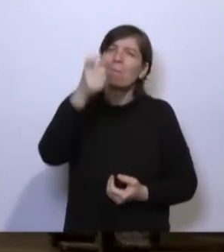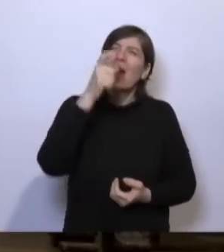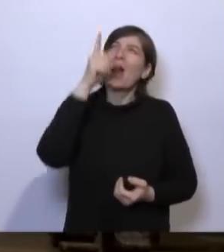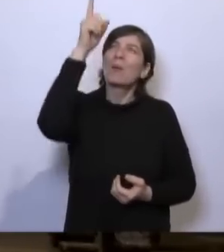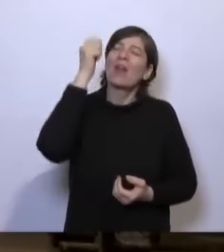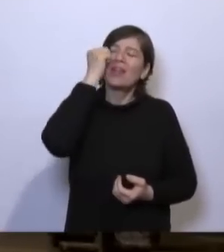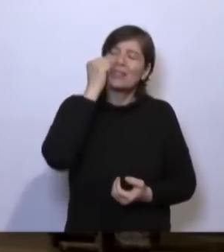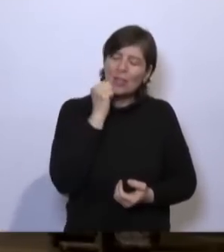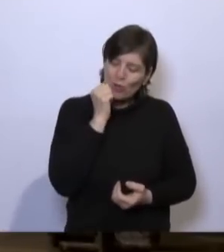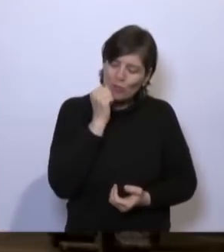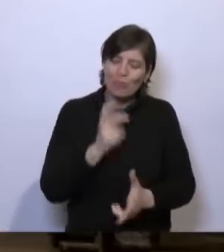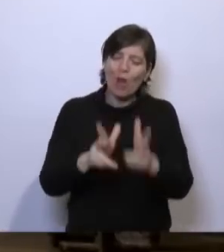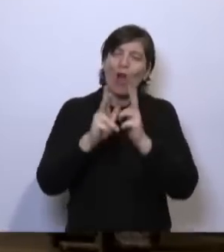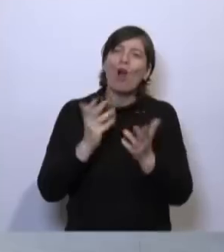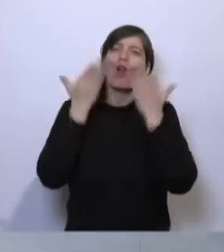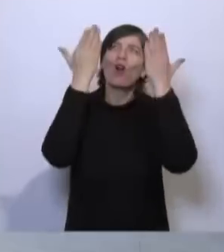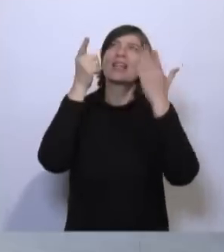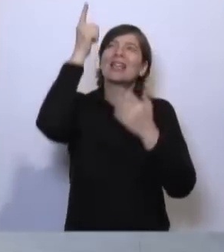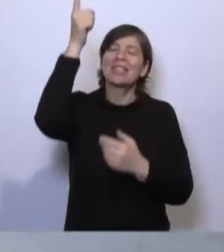Palabra del Señor.